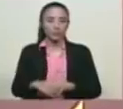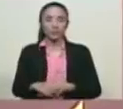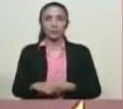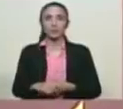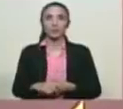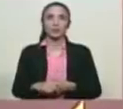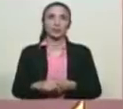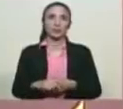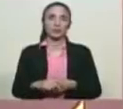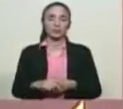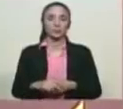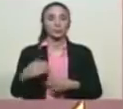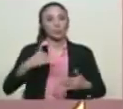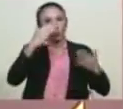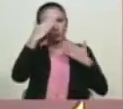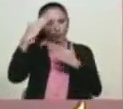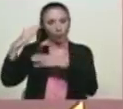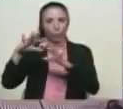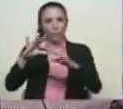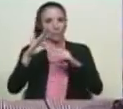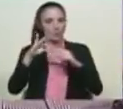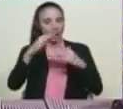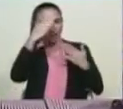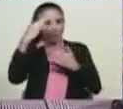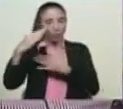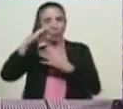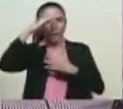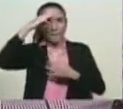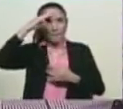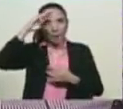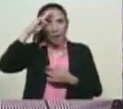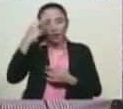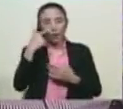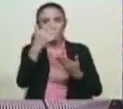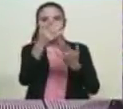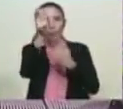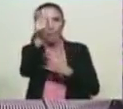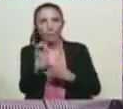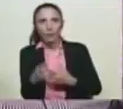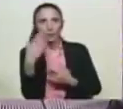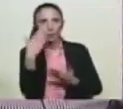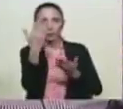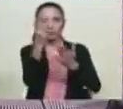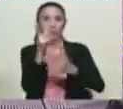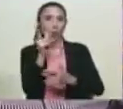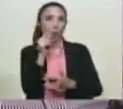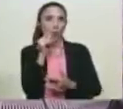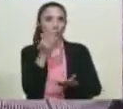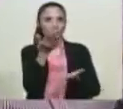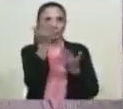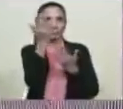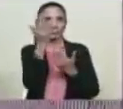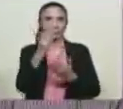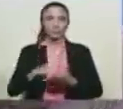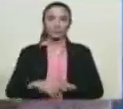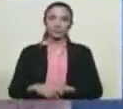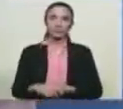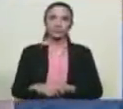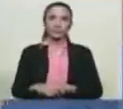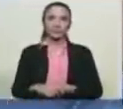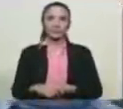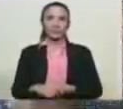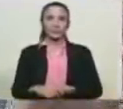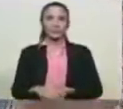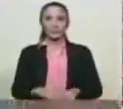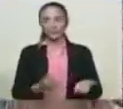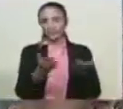saludarlos de manera muy especial. De México está con nosotros Juan Melchor, Melchor y Gaspar.